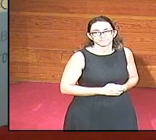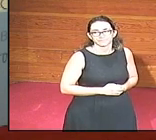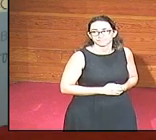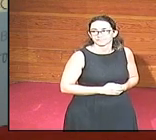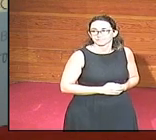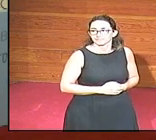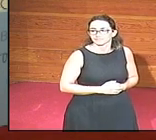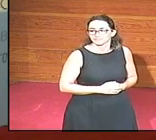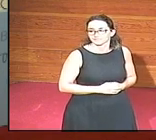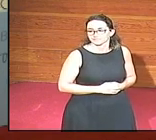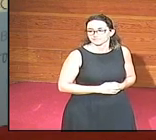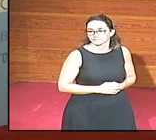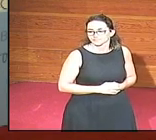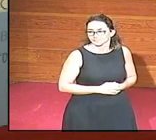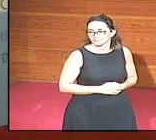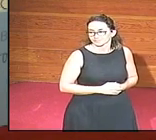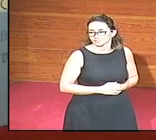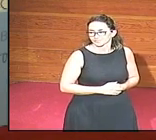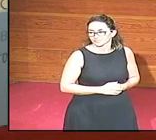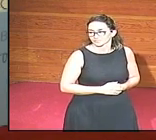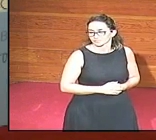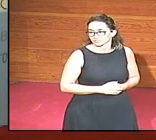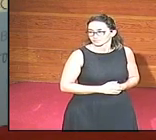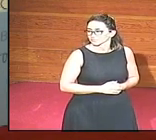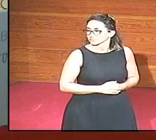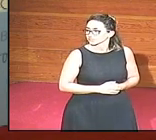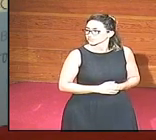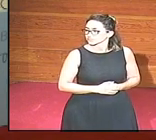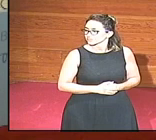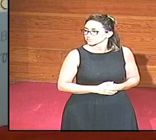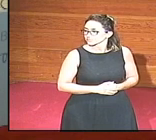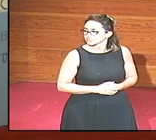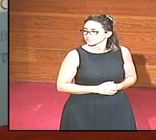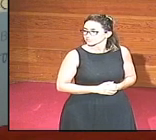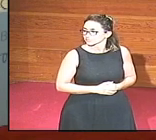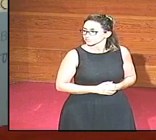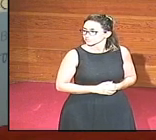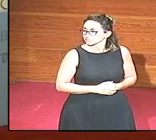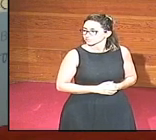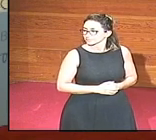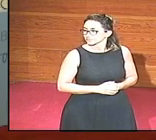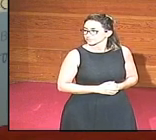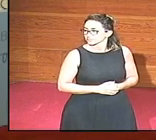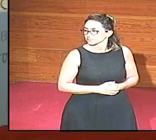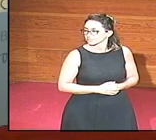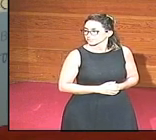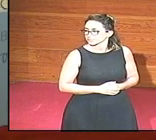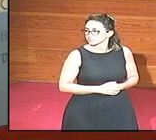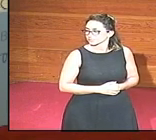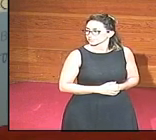Memo prentsa argazkilarien kooperatibako eskubide osoko kidea da, baita aldizkari bereko fundatzaileetako bat